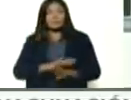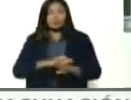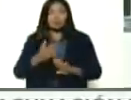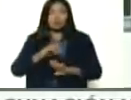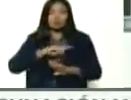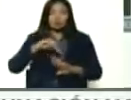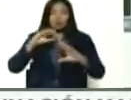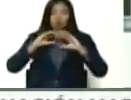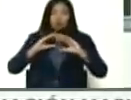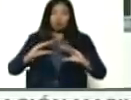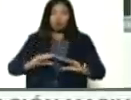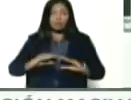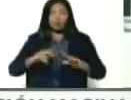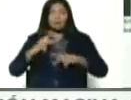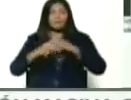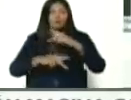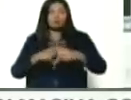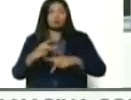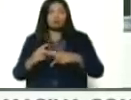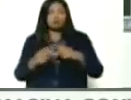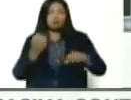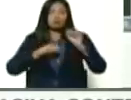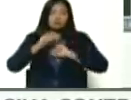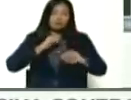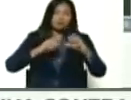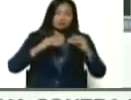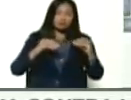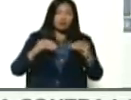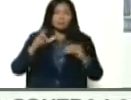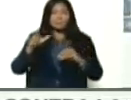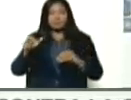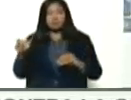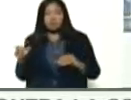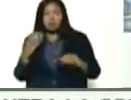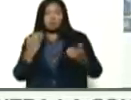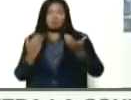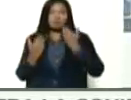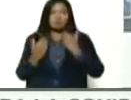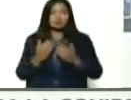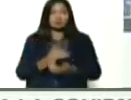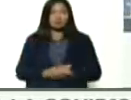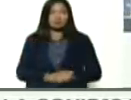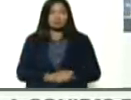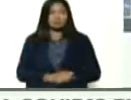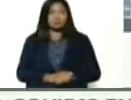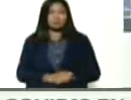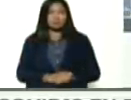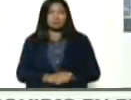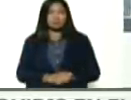nos permite este proceso de defensa ante el agente infeccioso el virus arcos 2